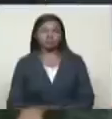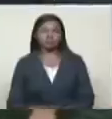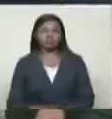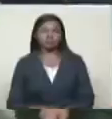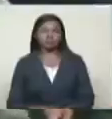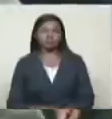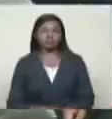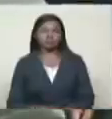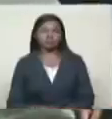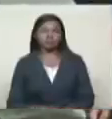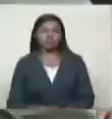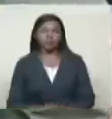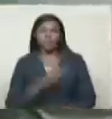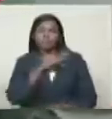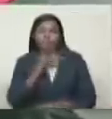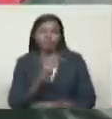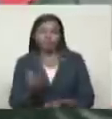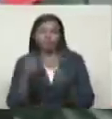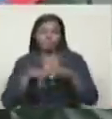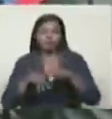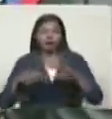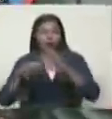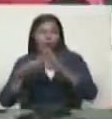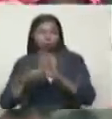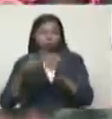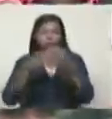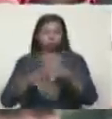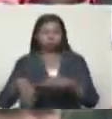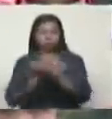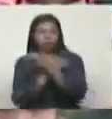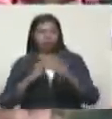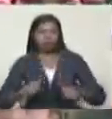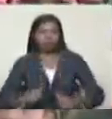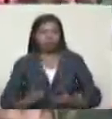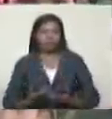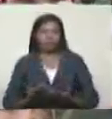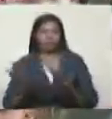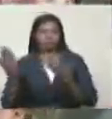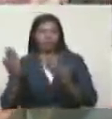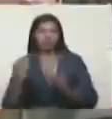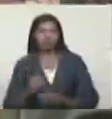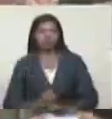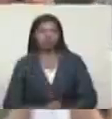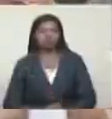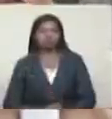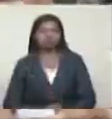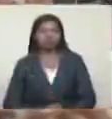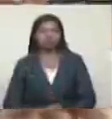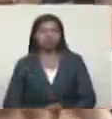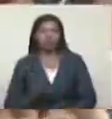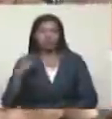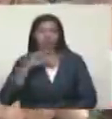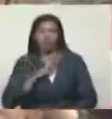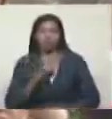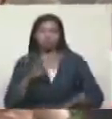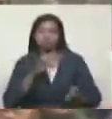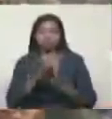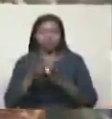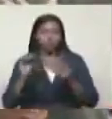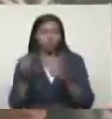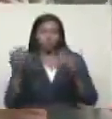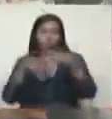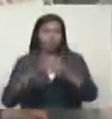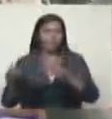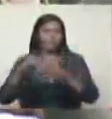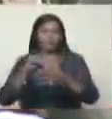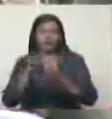Más poderosa, más unida, más cohesionada esté la Fuerza Armada Nacional Bolivariana, tendremos la garantía de